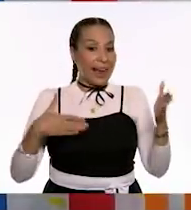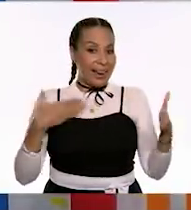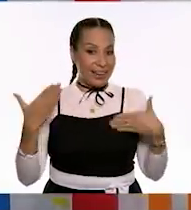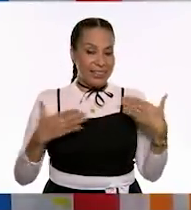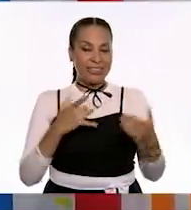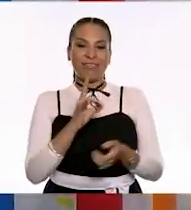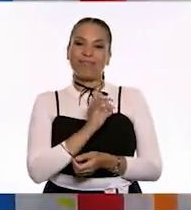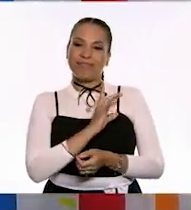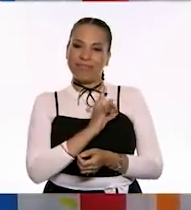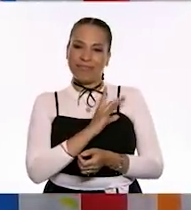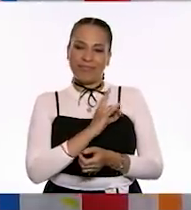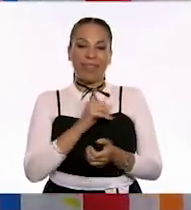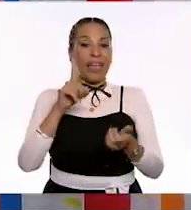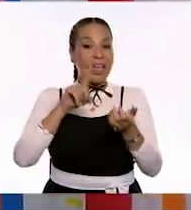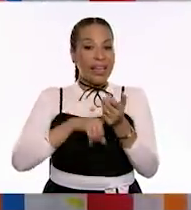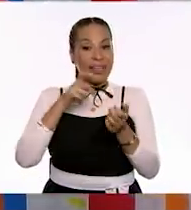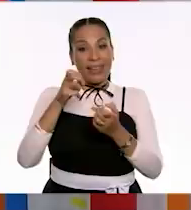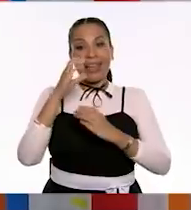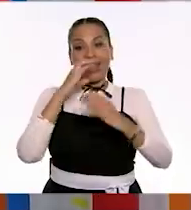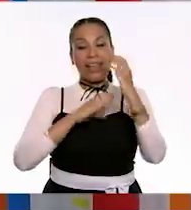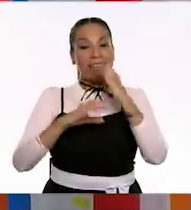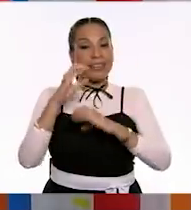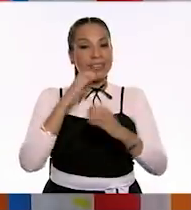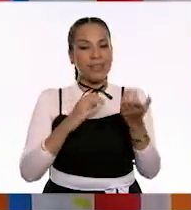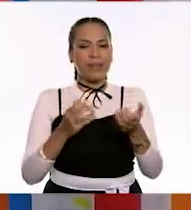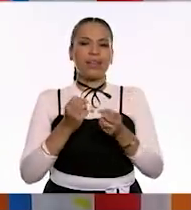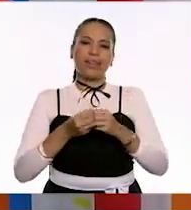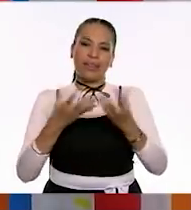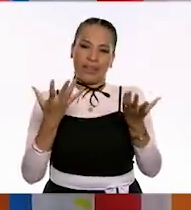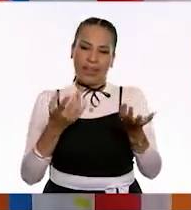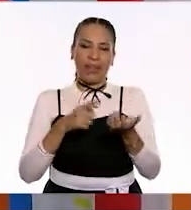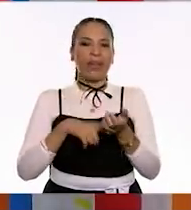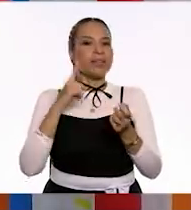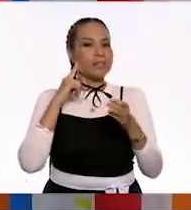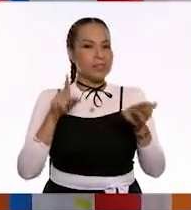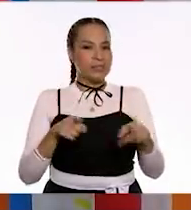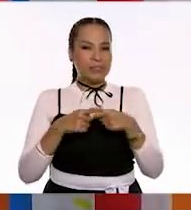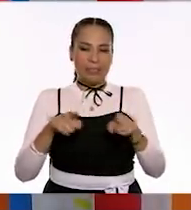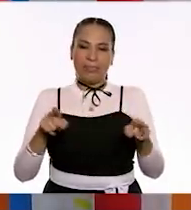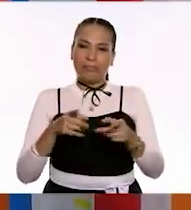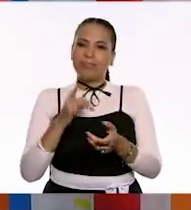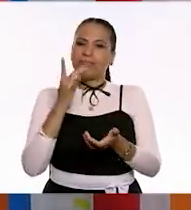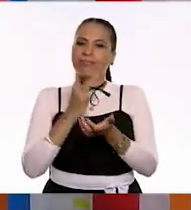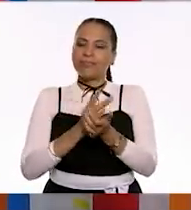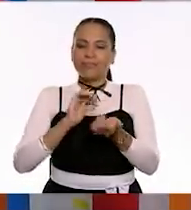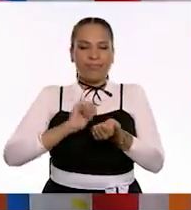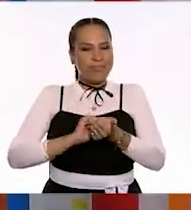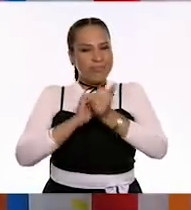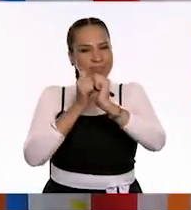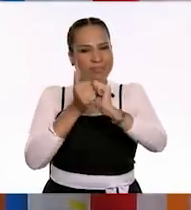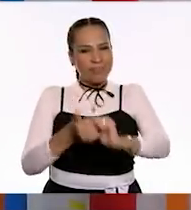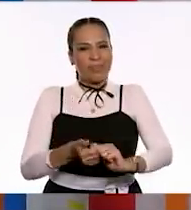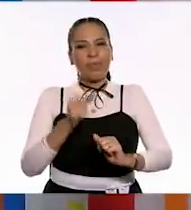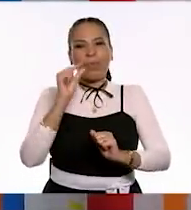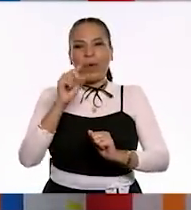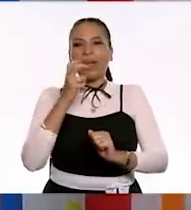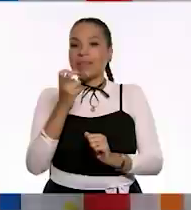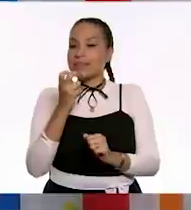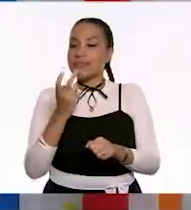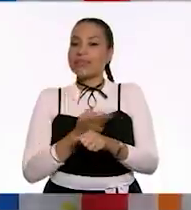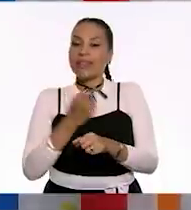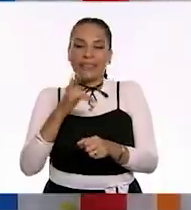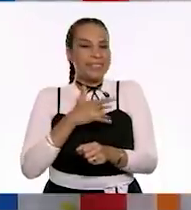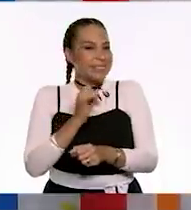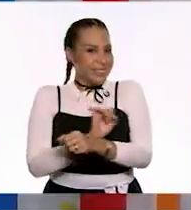y el miedo estaban en esta canción. Claro que con la melodía, pues obviamente como que se transformó un poquito esa parte, ¿verdad?